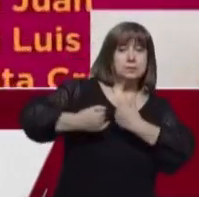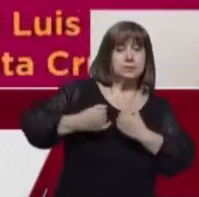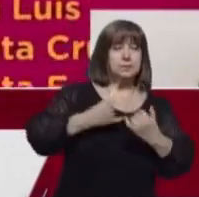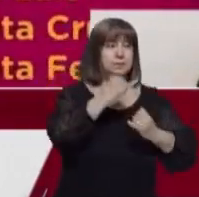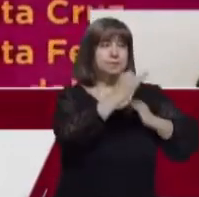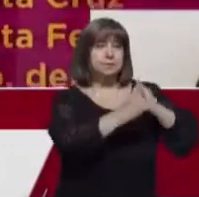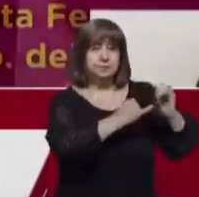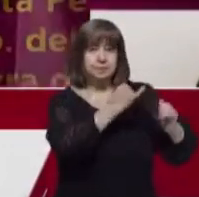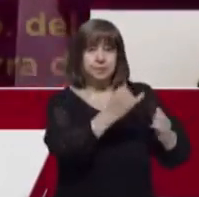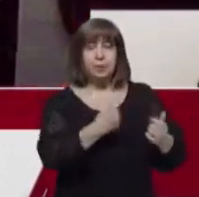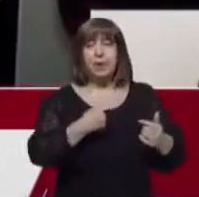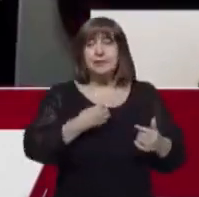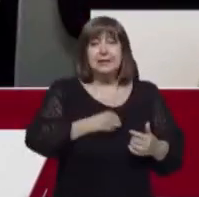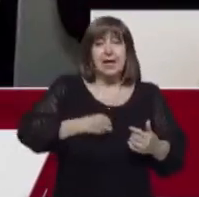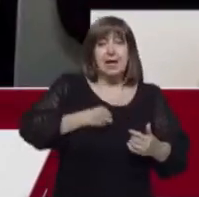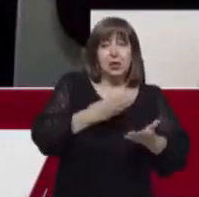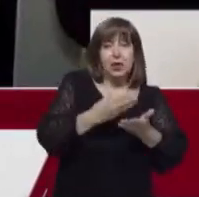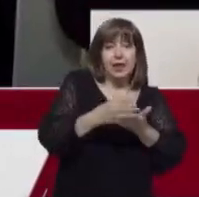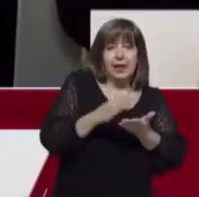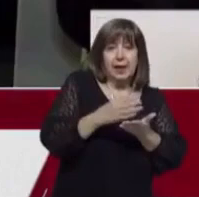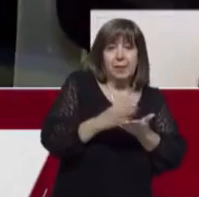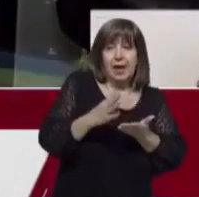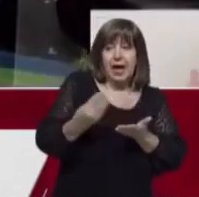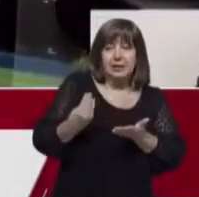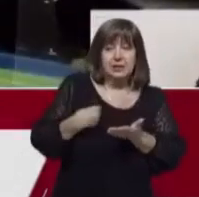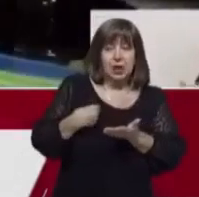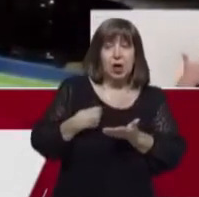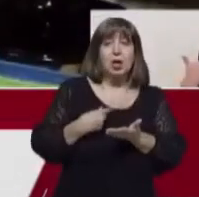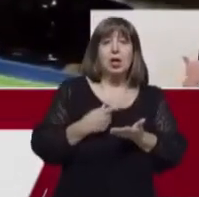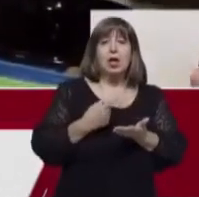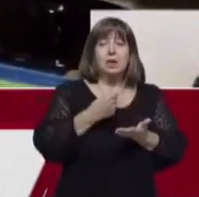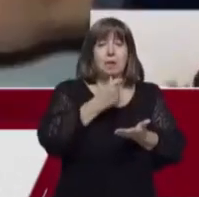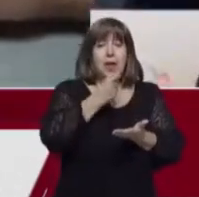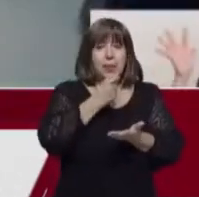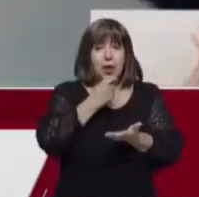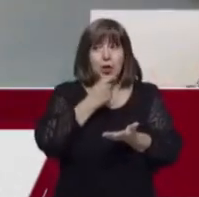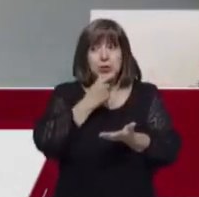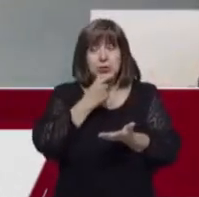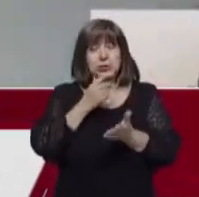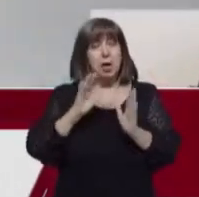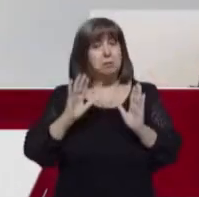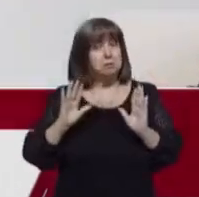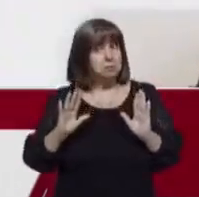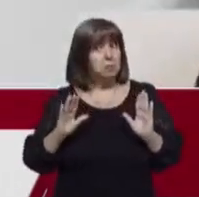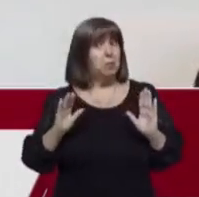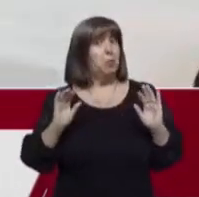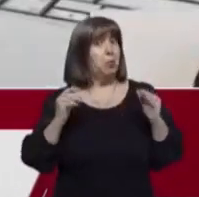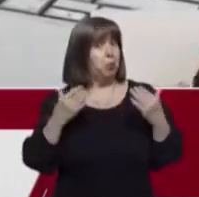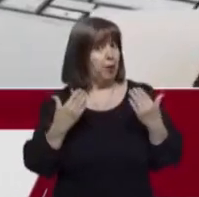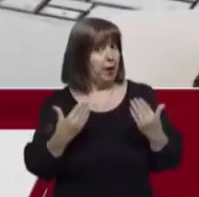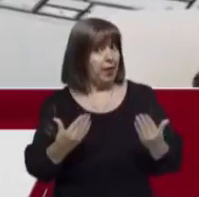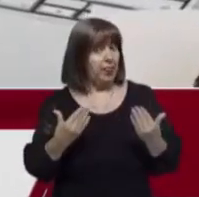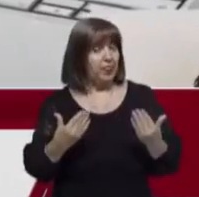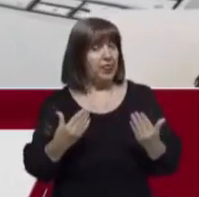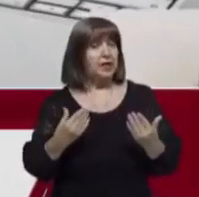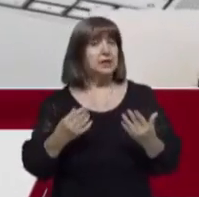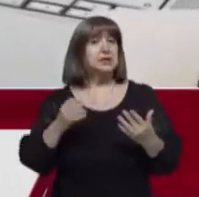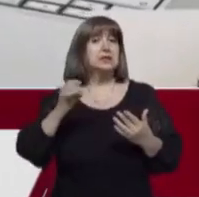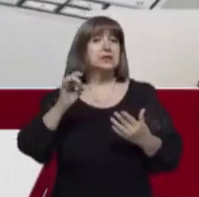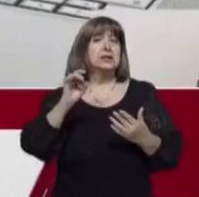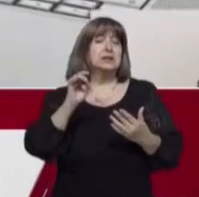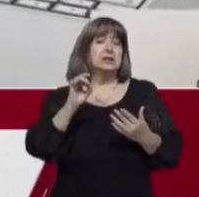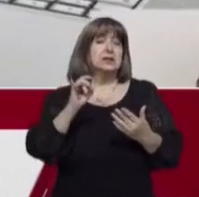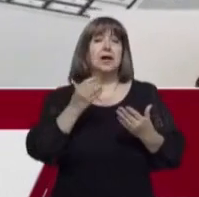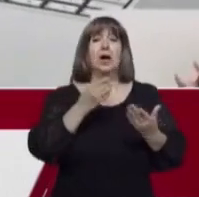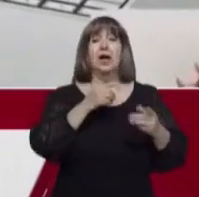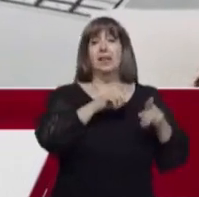para los casos de discriminación. Entonces, a ver, en Mendoza por ahí afecta, sí, simbólicamente para la comunidad, que